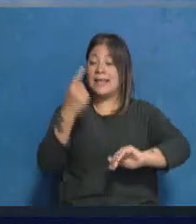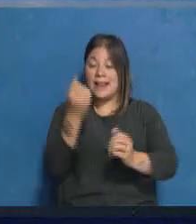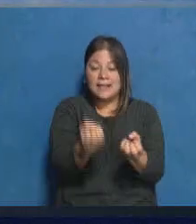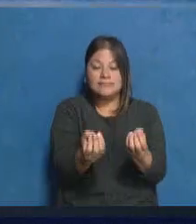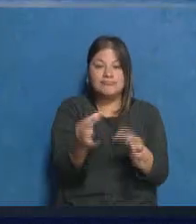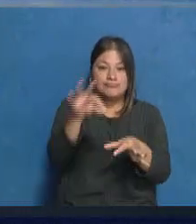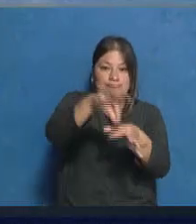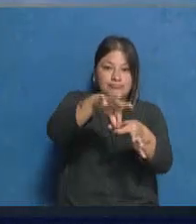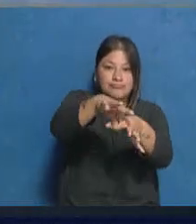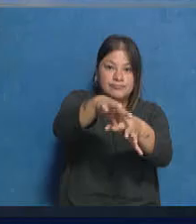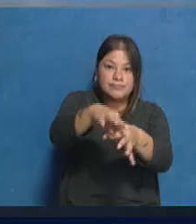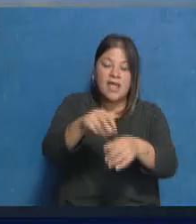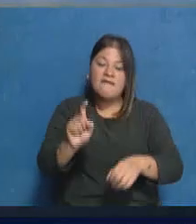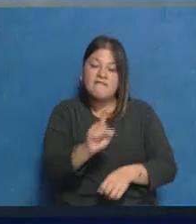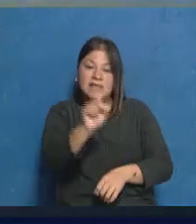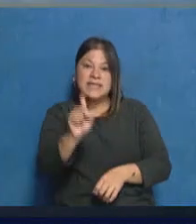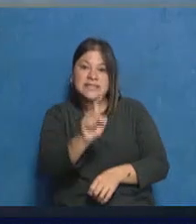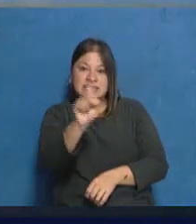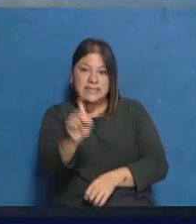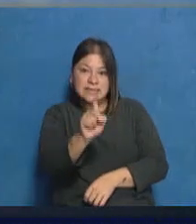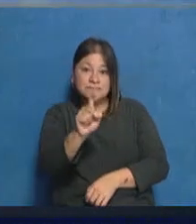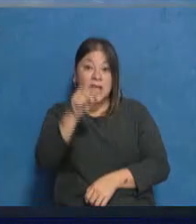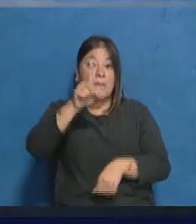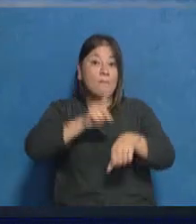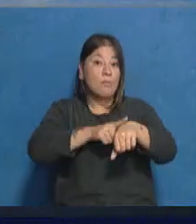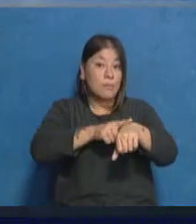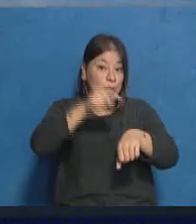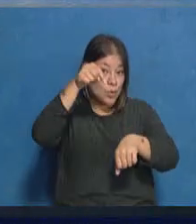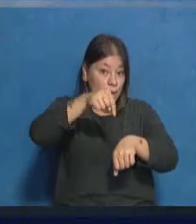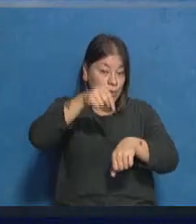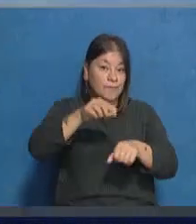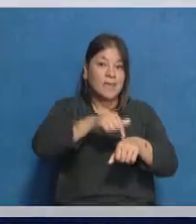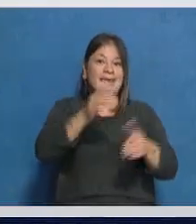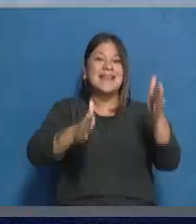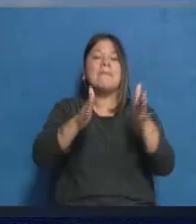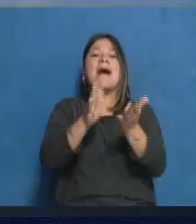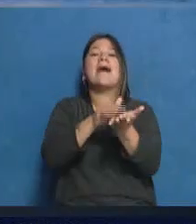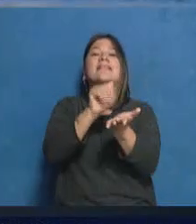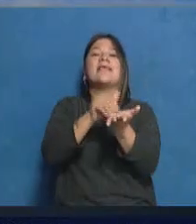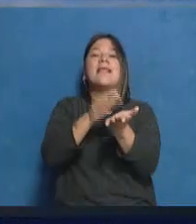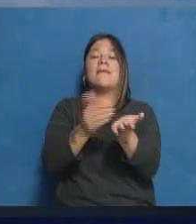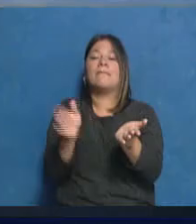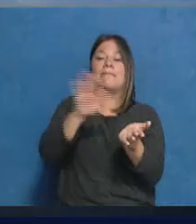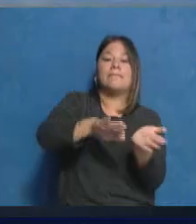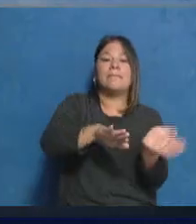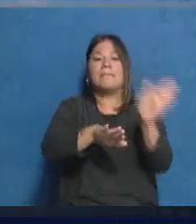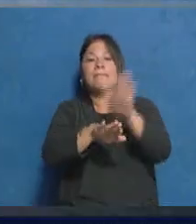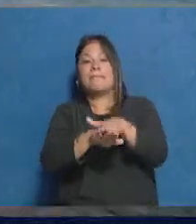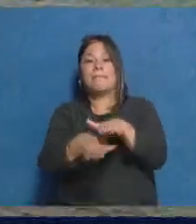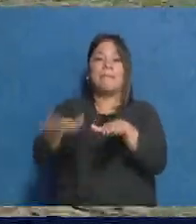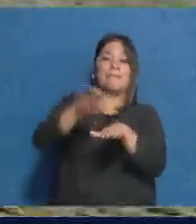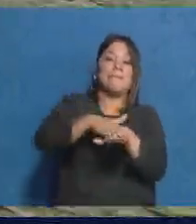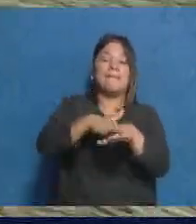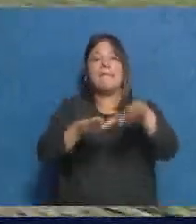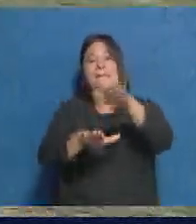fertilizante granulado y ahora en este momento estamos con la etapa de arenado. Ahora se tapa con arena, vamos a tapar cancha